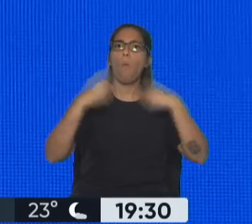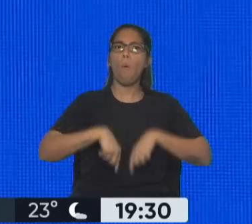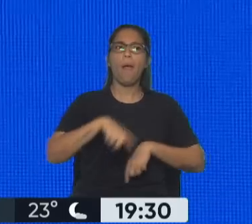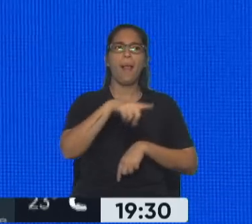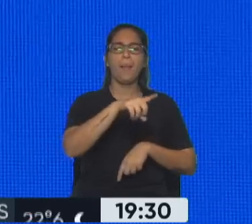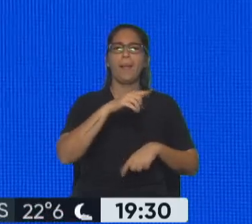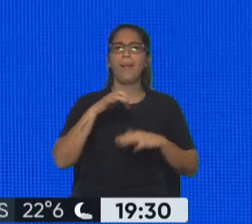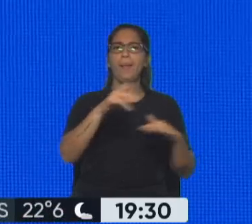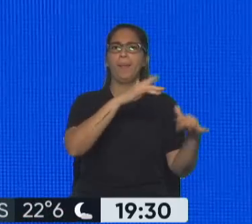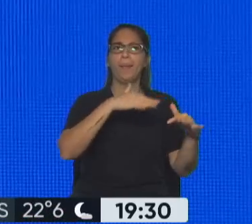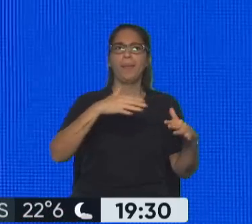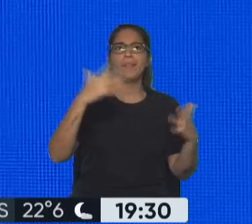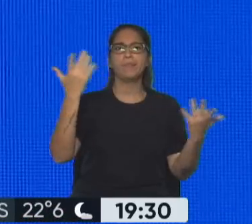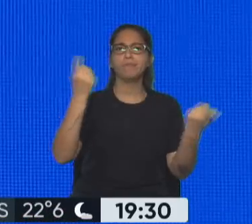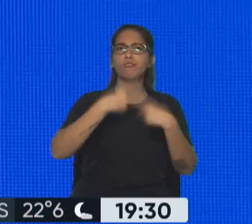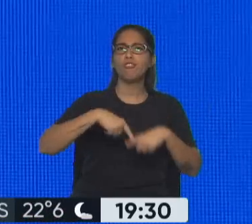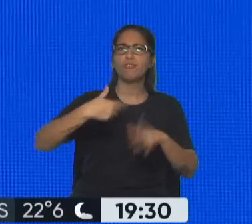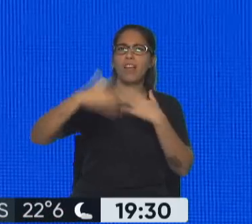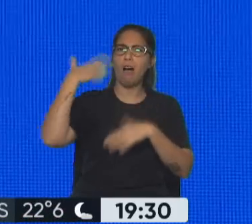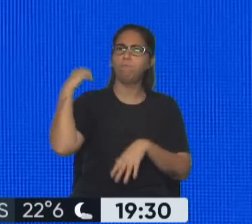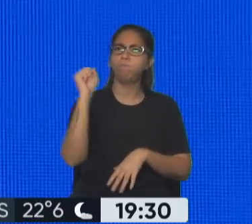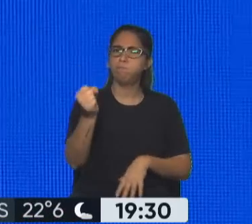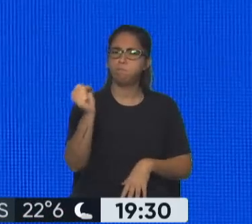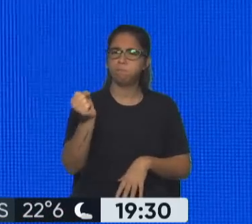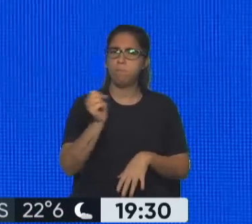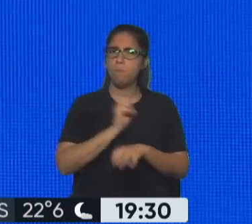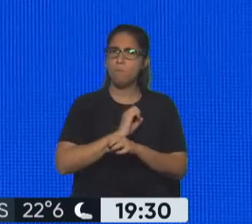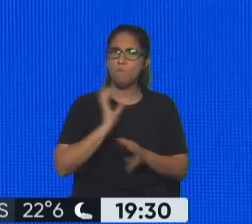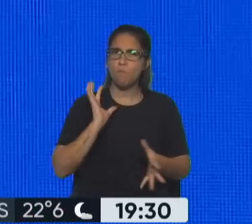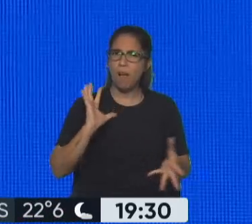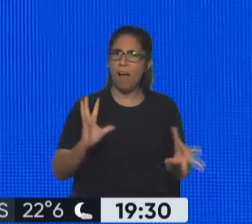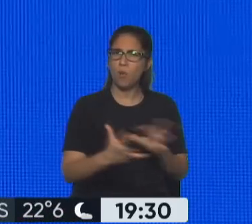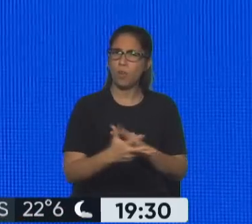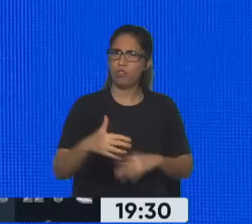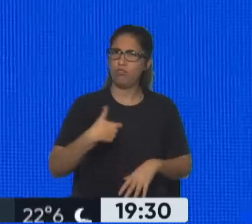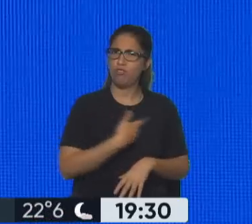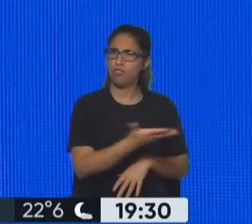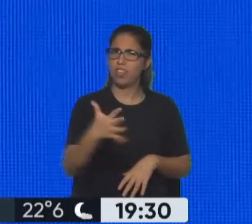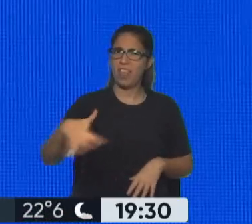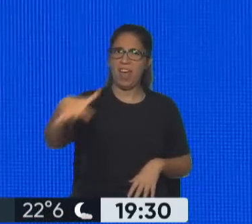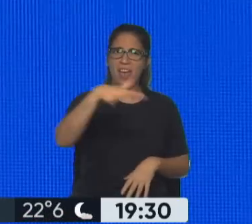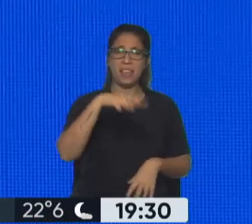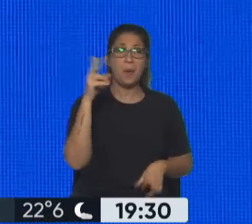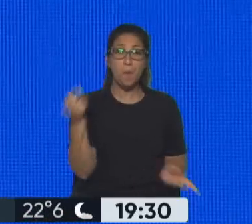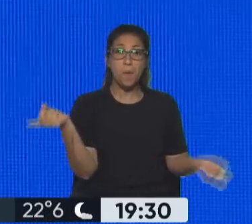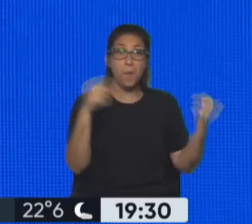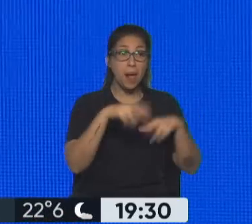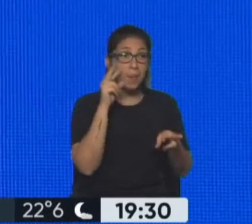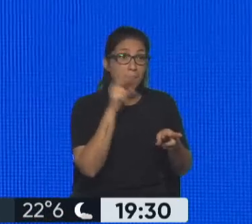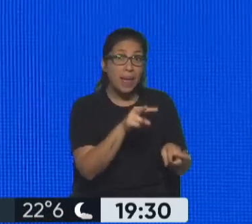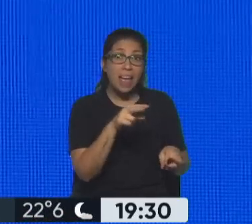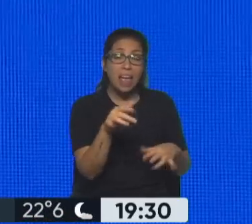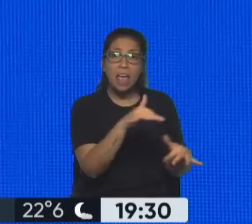han sido muy dañinas para el conjunto de la sociedad, la verdad que uno